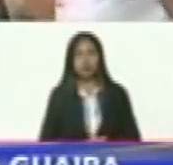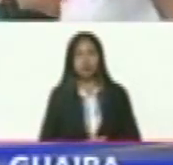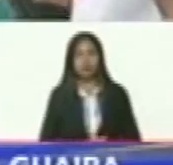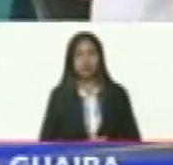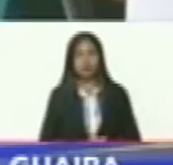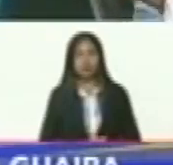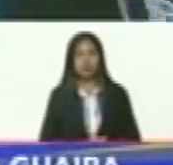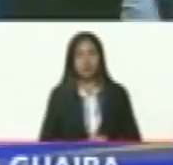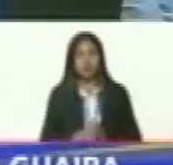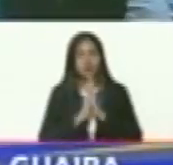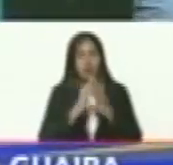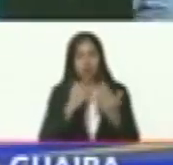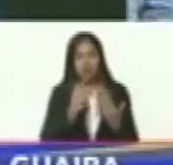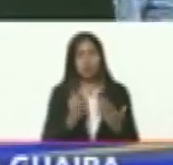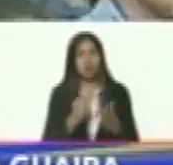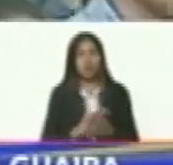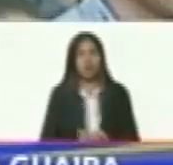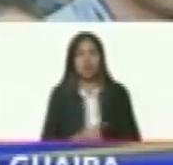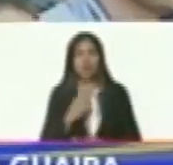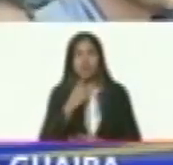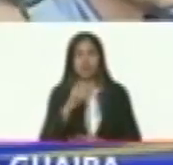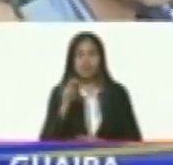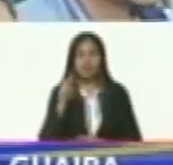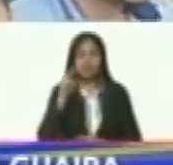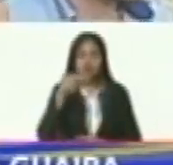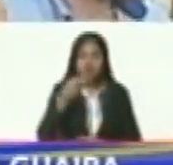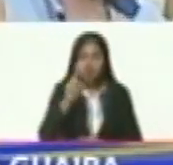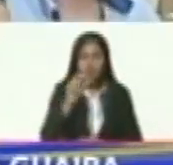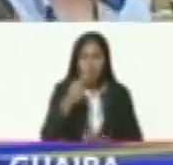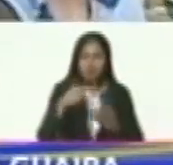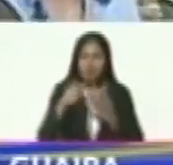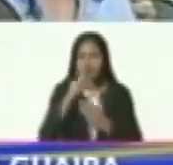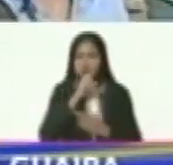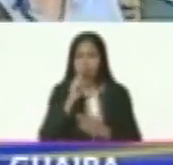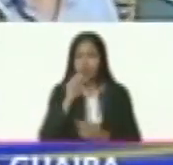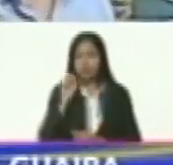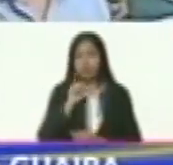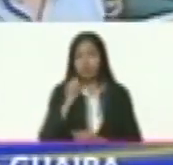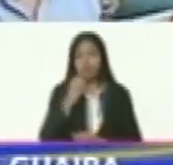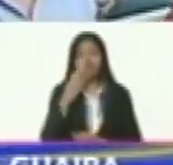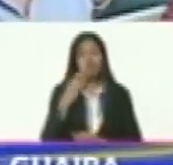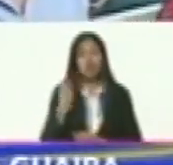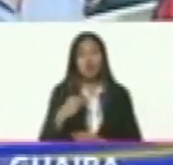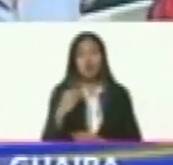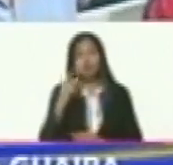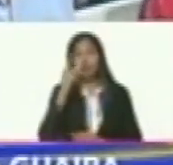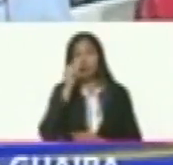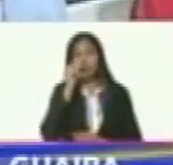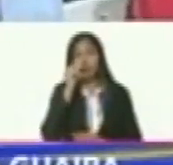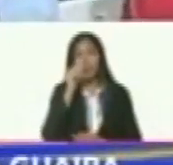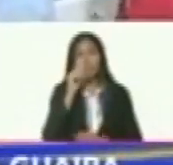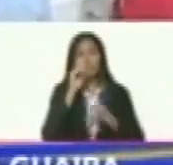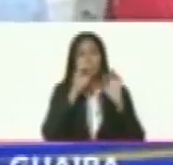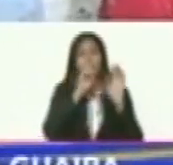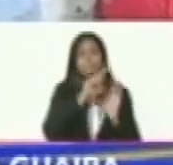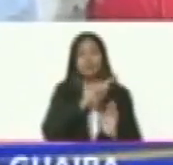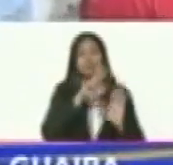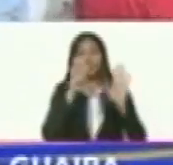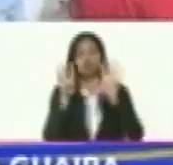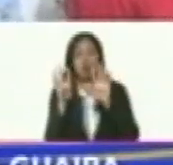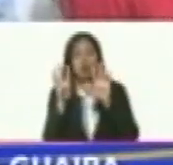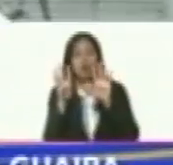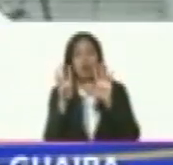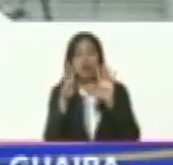Por favor, Chugo, a ti te dicen Chugo. Bueno, este joven muchacho de 29 años,